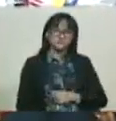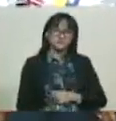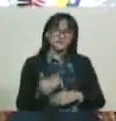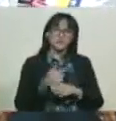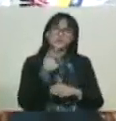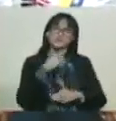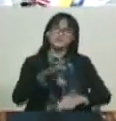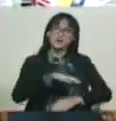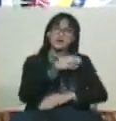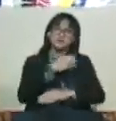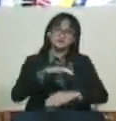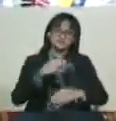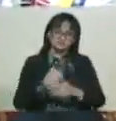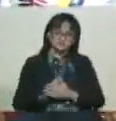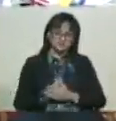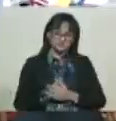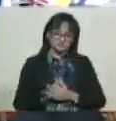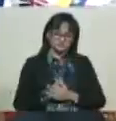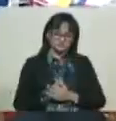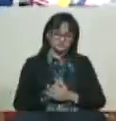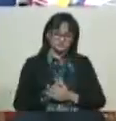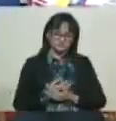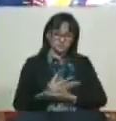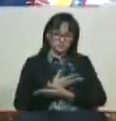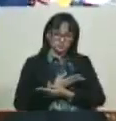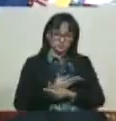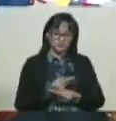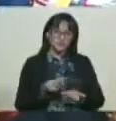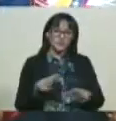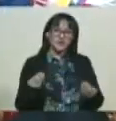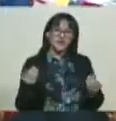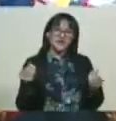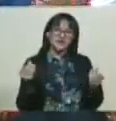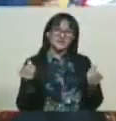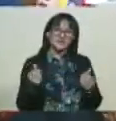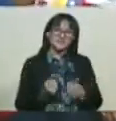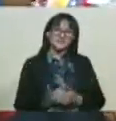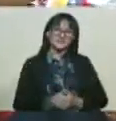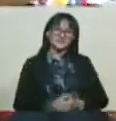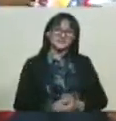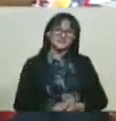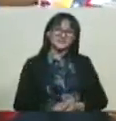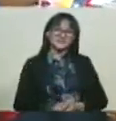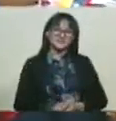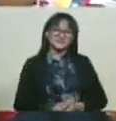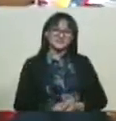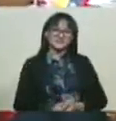dice la canción ve o